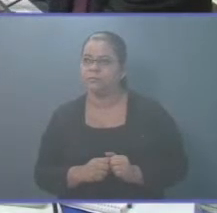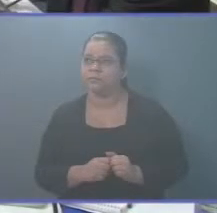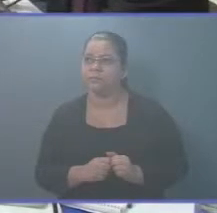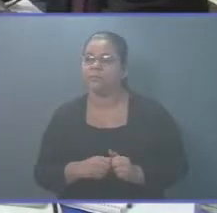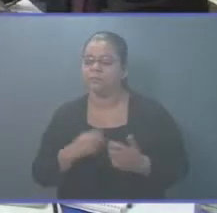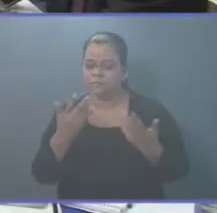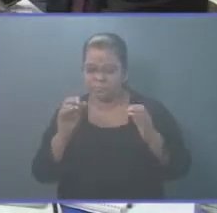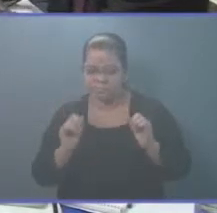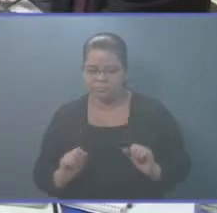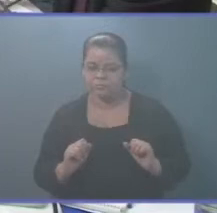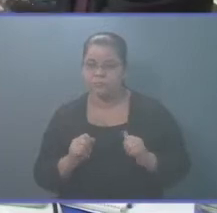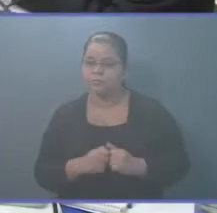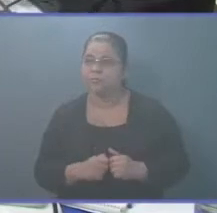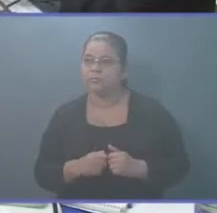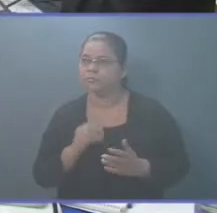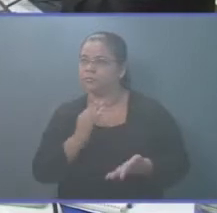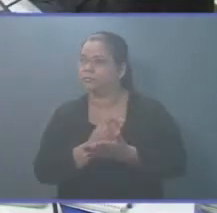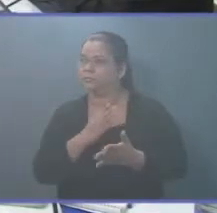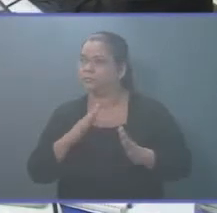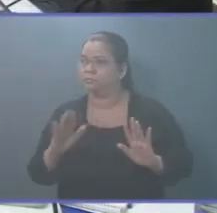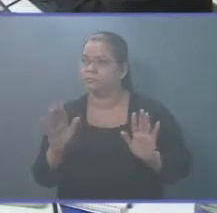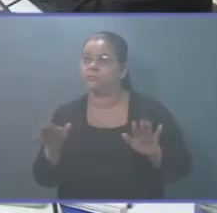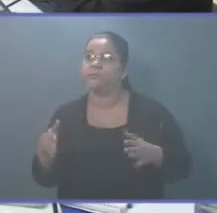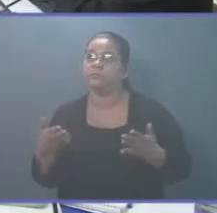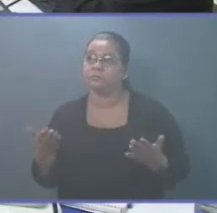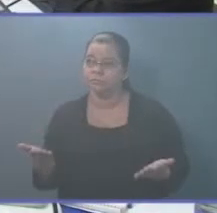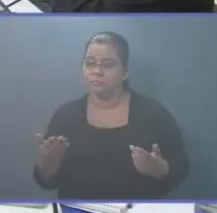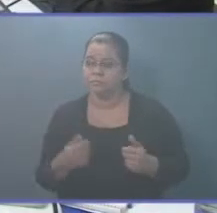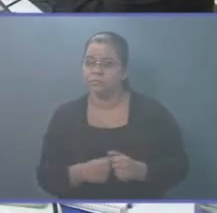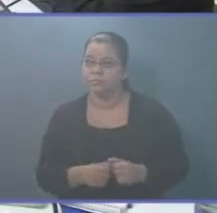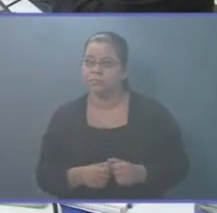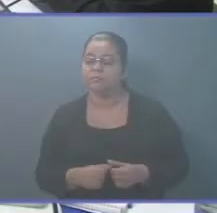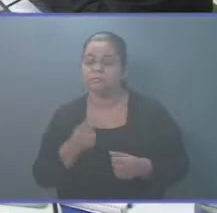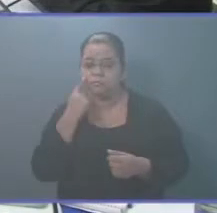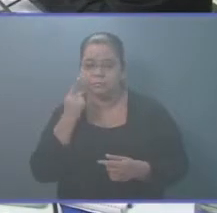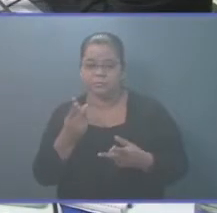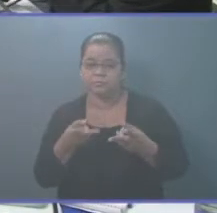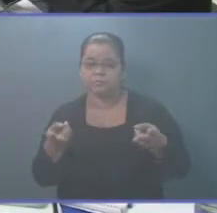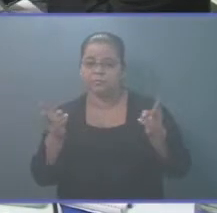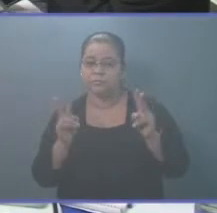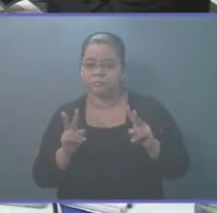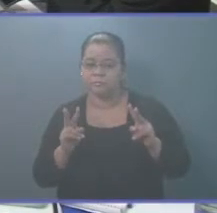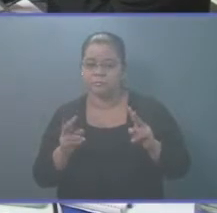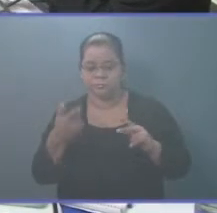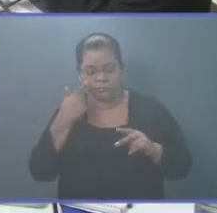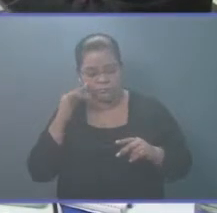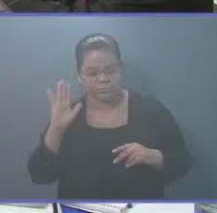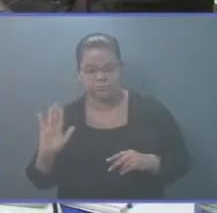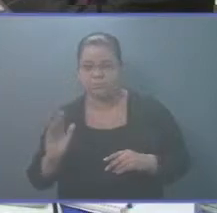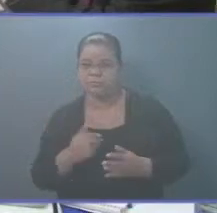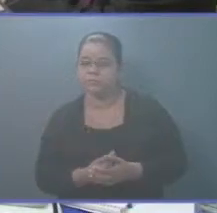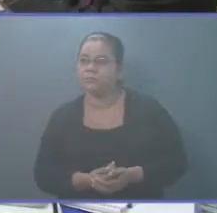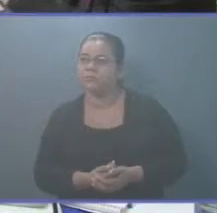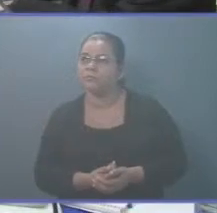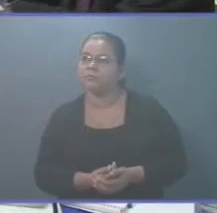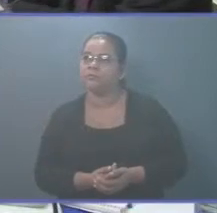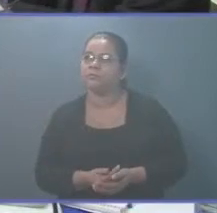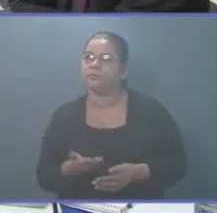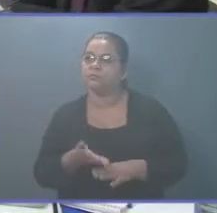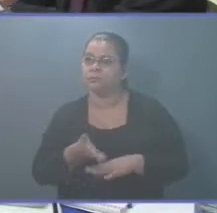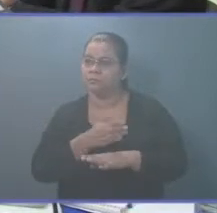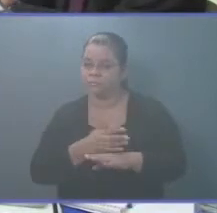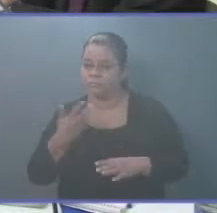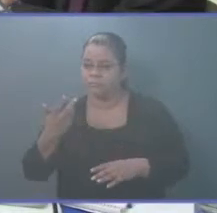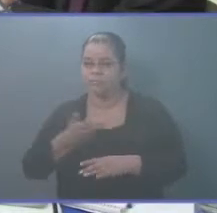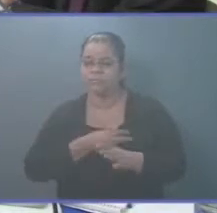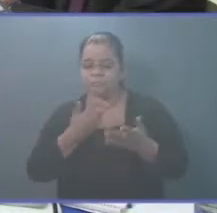que se elimine, porque acá se le está dando valor a la prueba referencial, que ahí nosotros tenemos